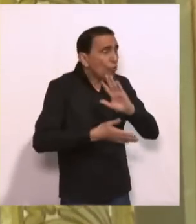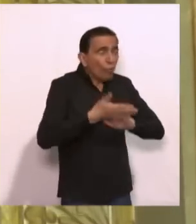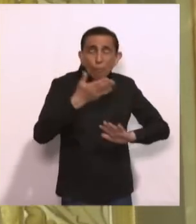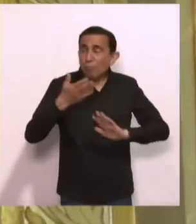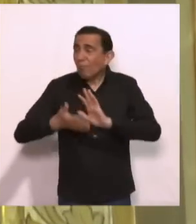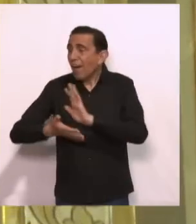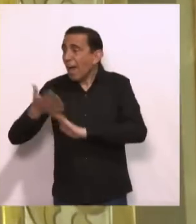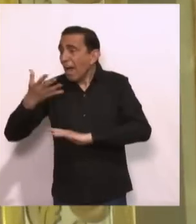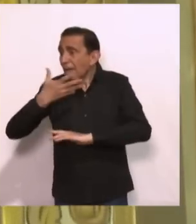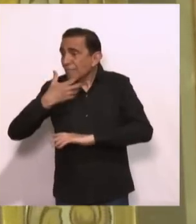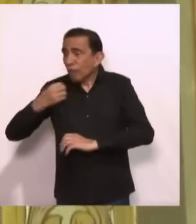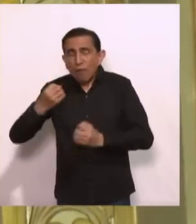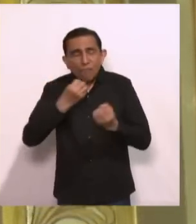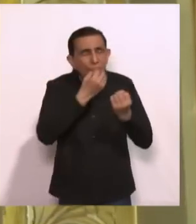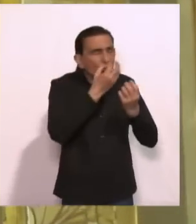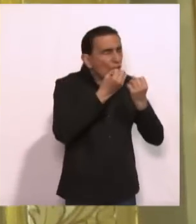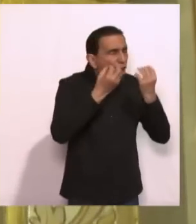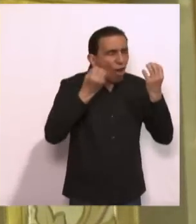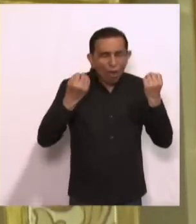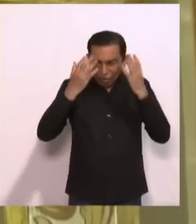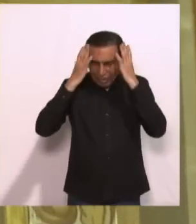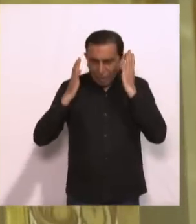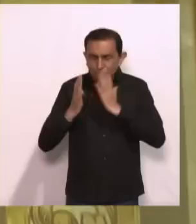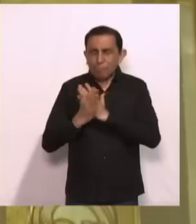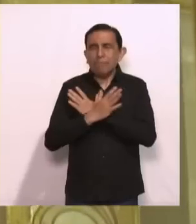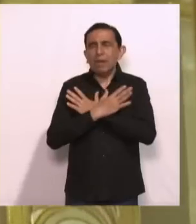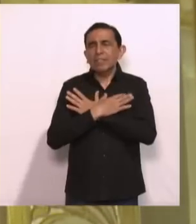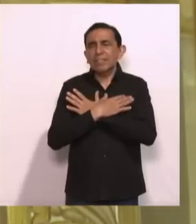todos con flores a